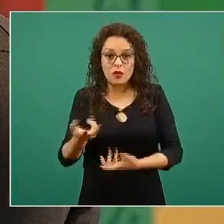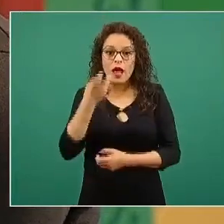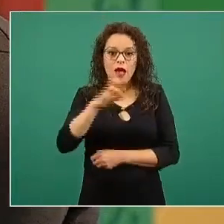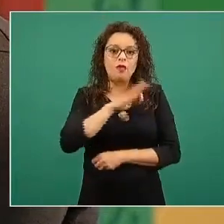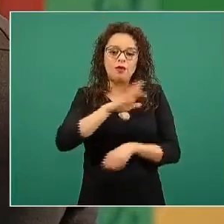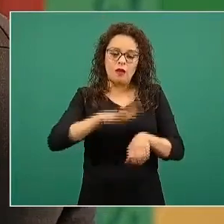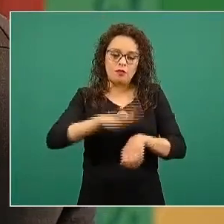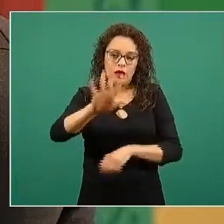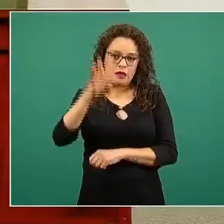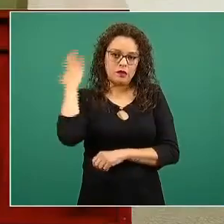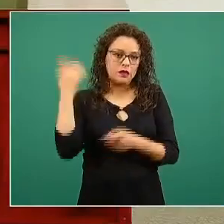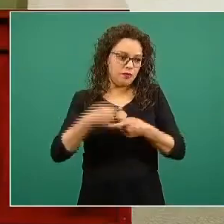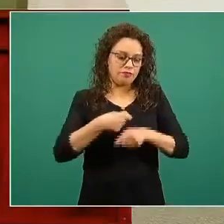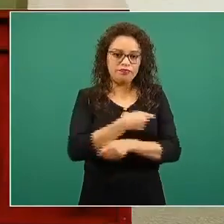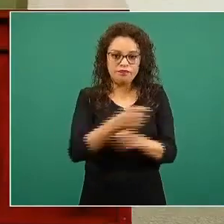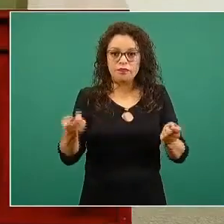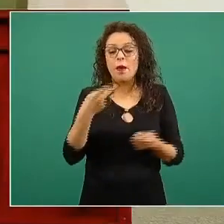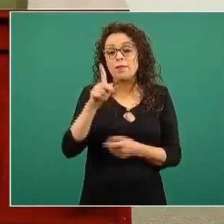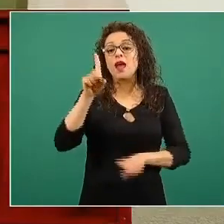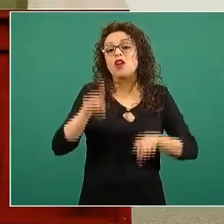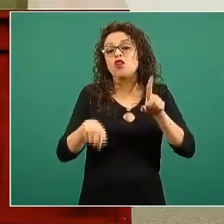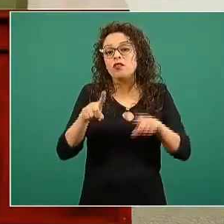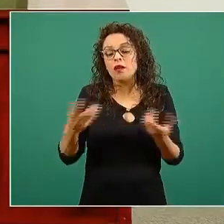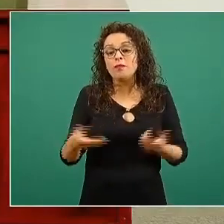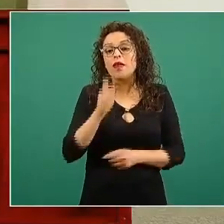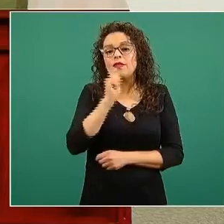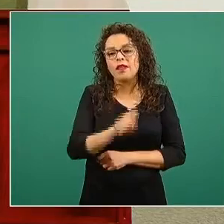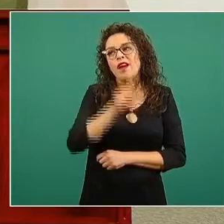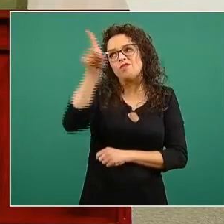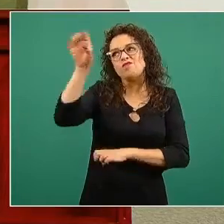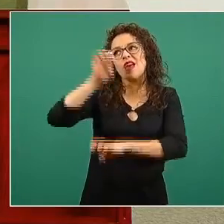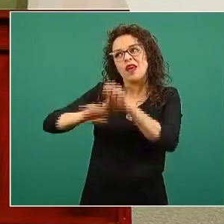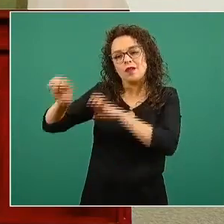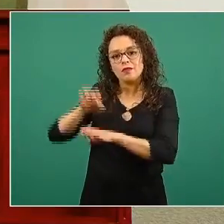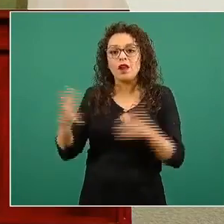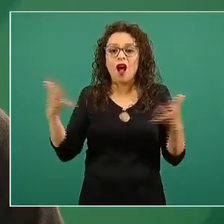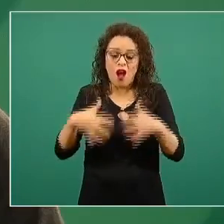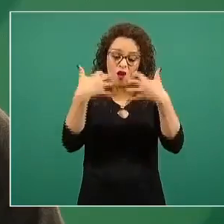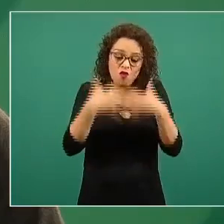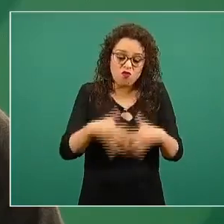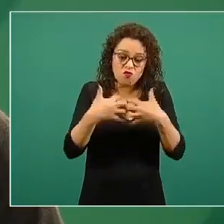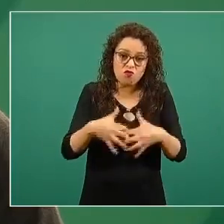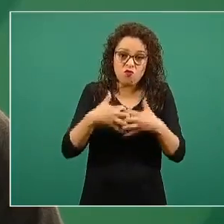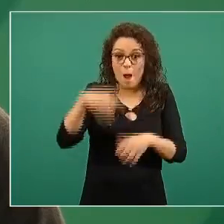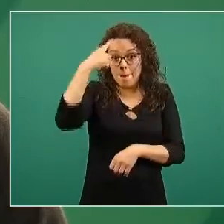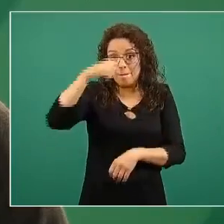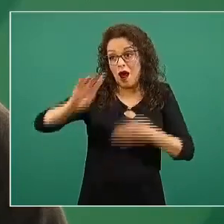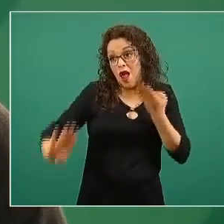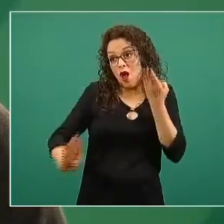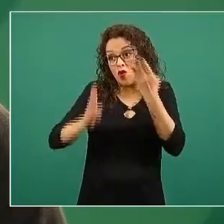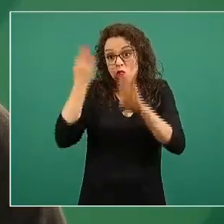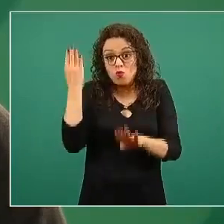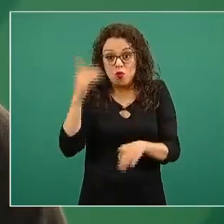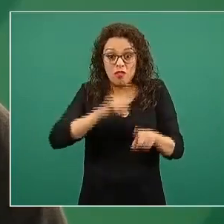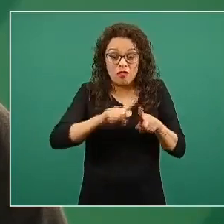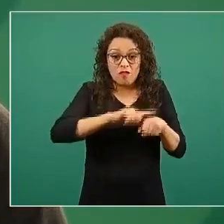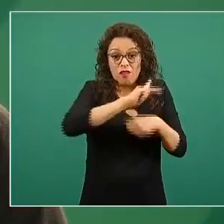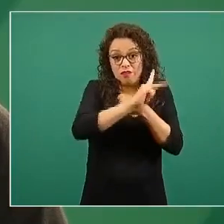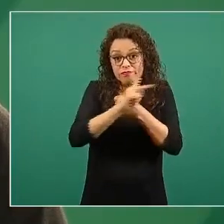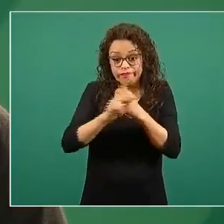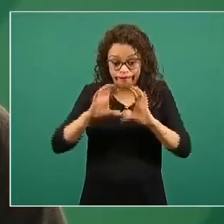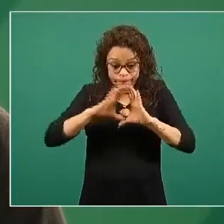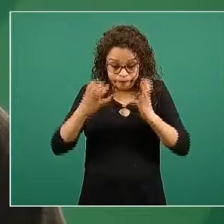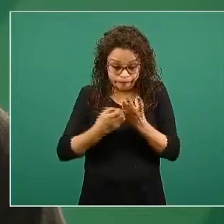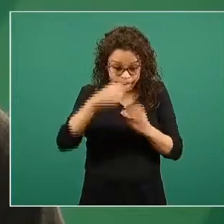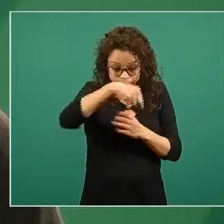al principio, va a depender mucho de esta producción mundial. Hay muchas empresas farmacéuticas que en este momento están en sus